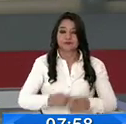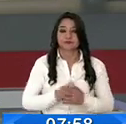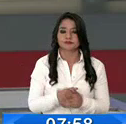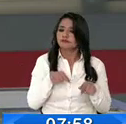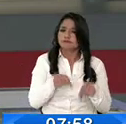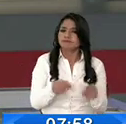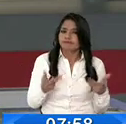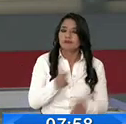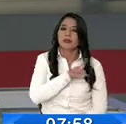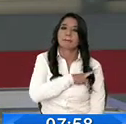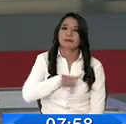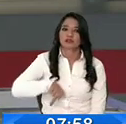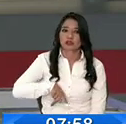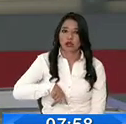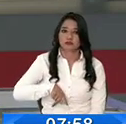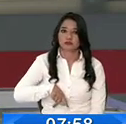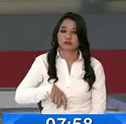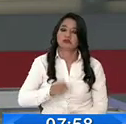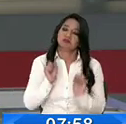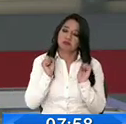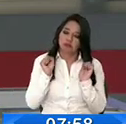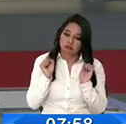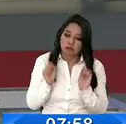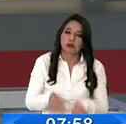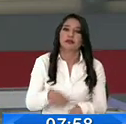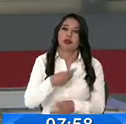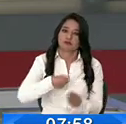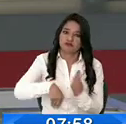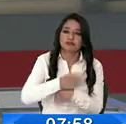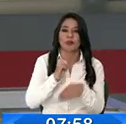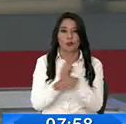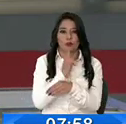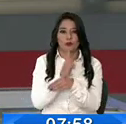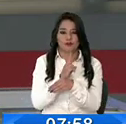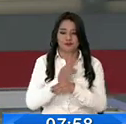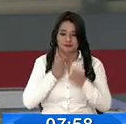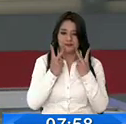son personales y también vendemos a 20 reutilizables